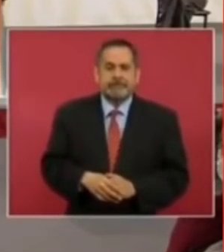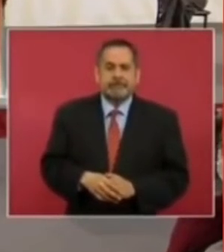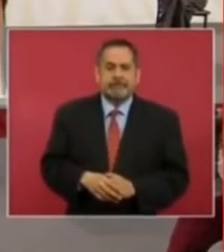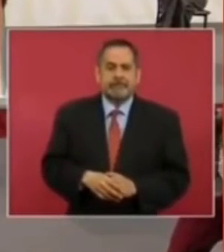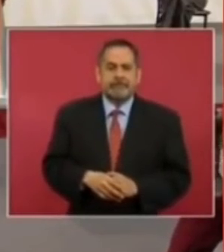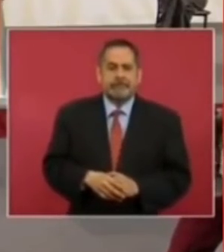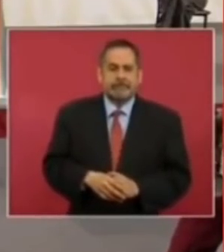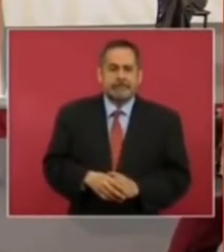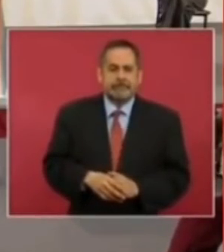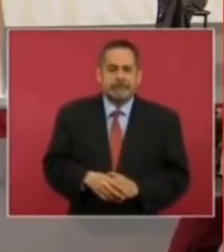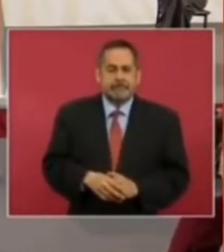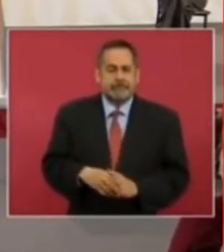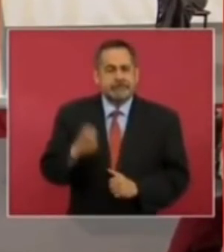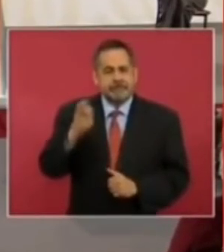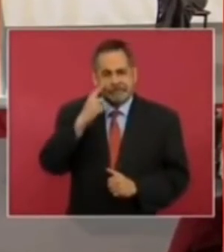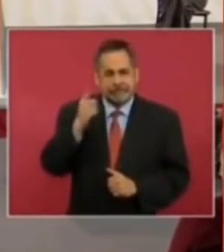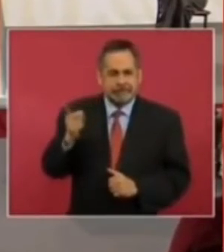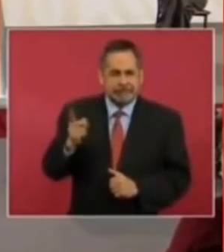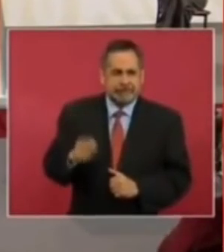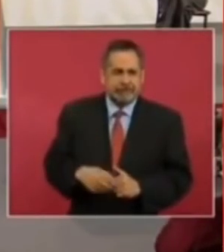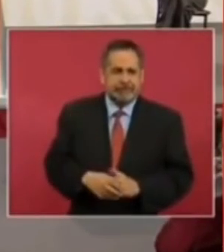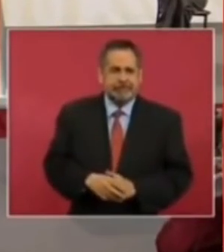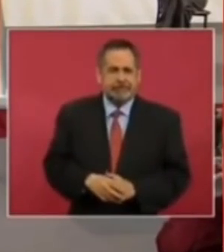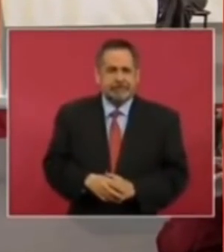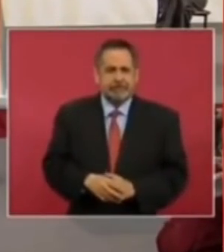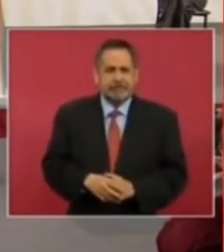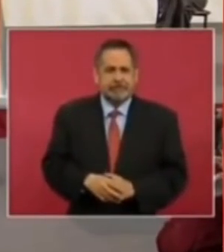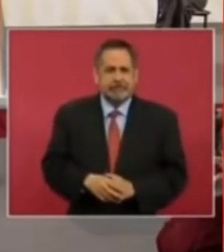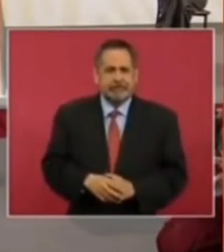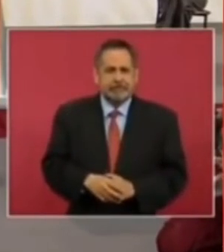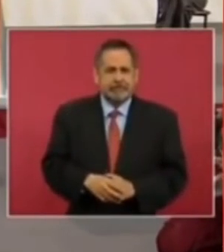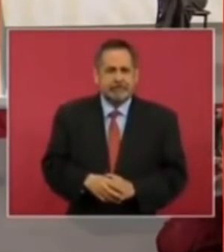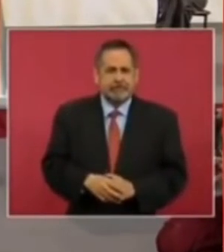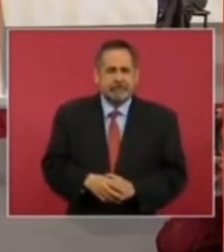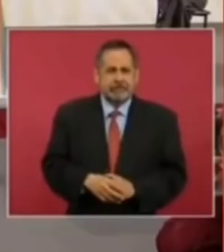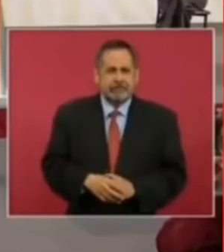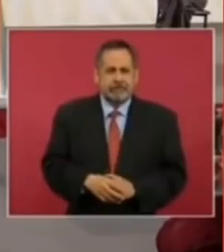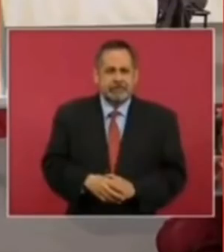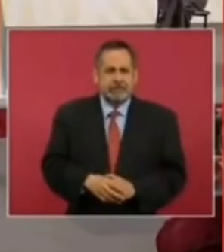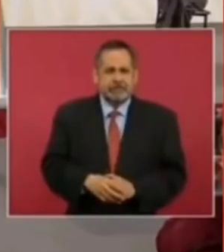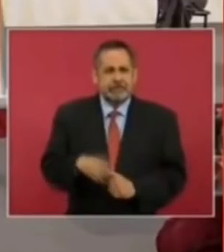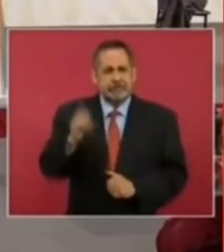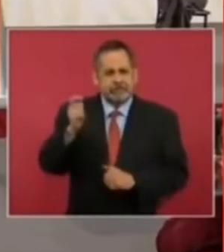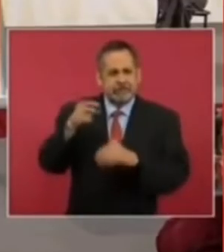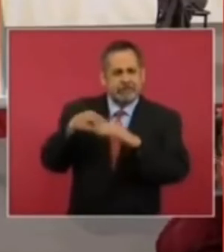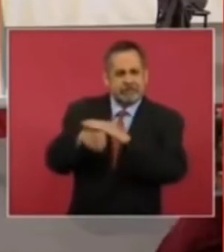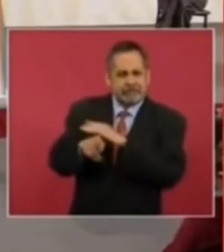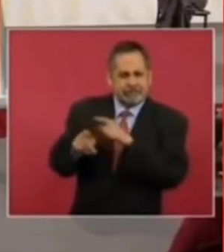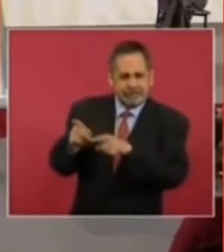Bueno, este es. Sí, pero no, está bien eso que este es el metro.